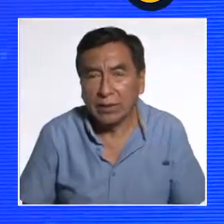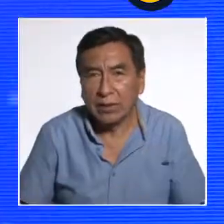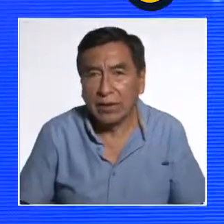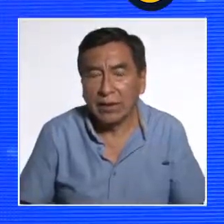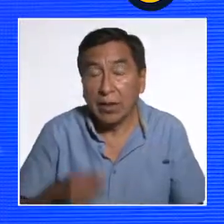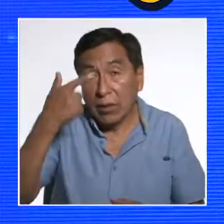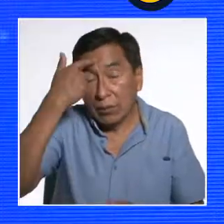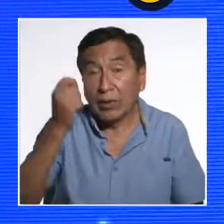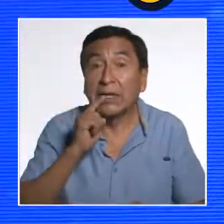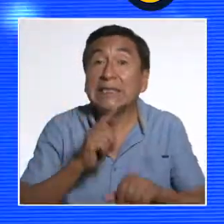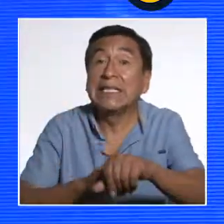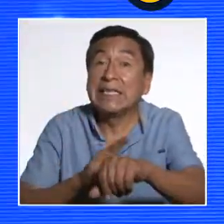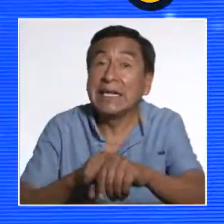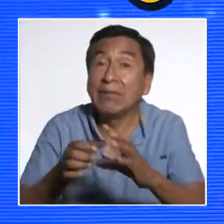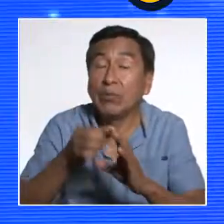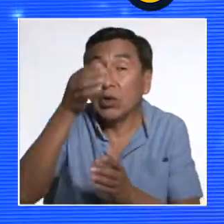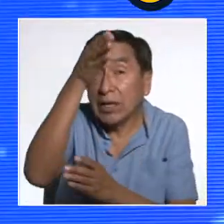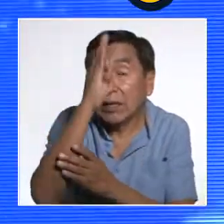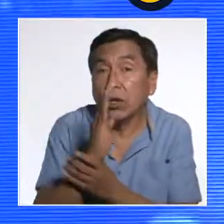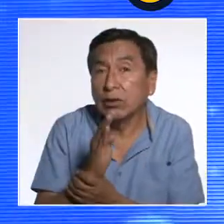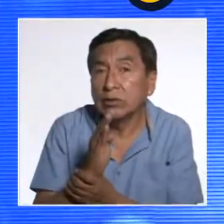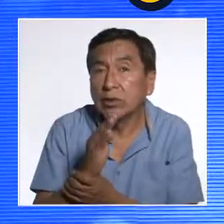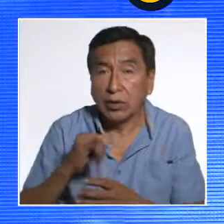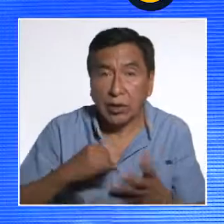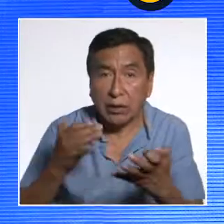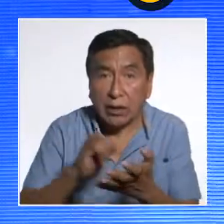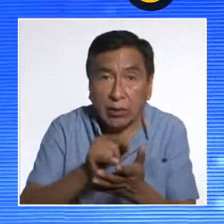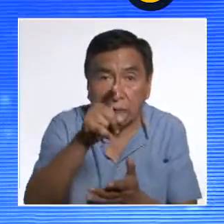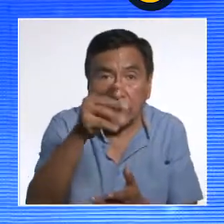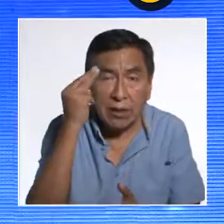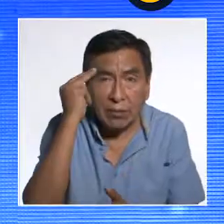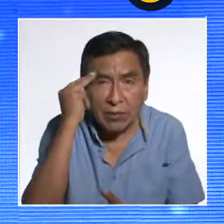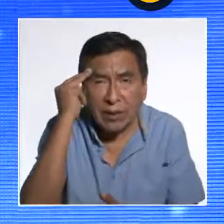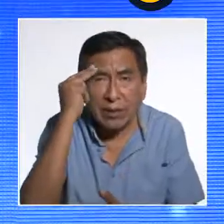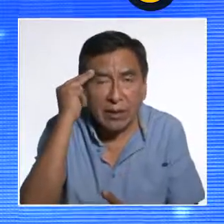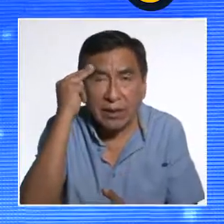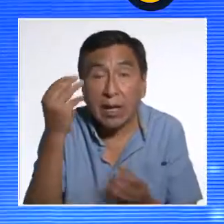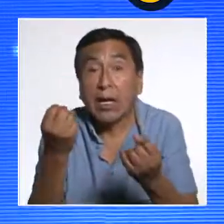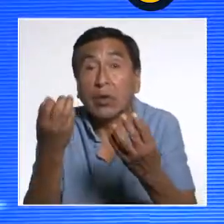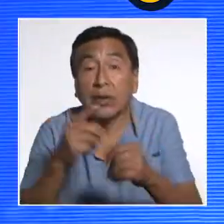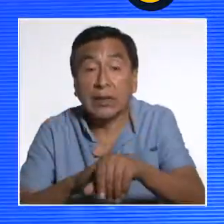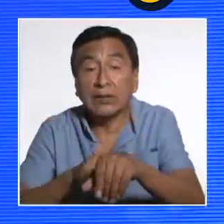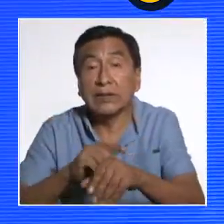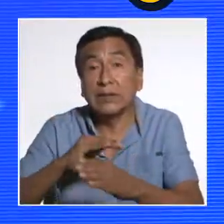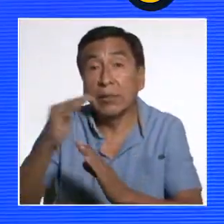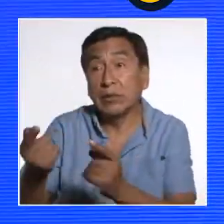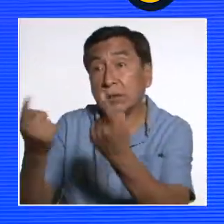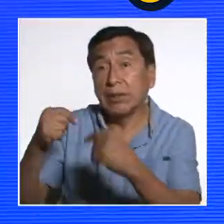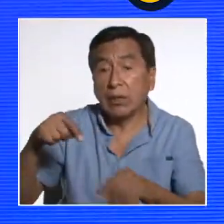Porque es el tiempo de Dios. Yo quiero que usted vaya meditando. Porque ¿cuántas veces hemos venido a los pies de